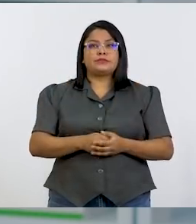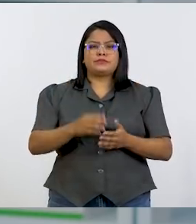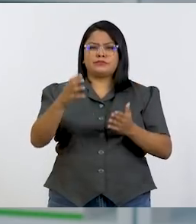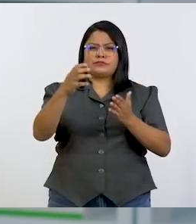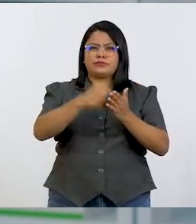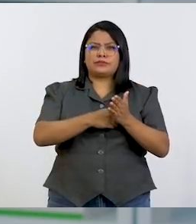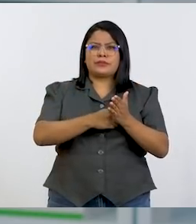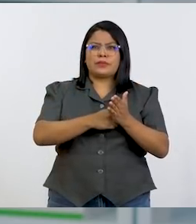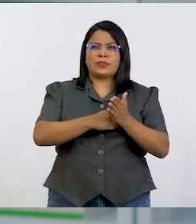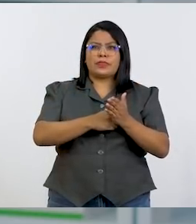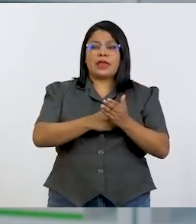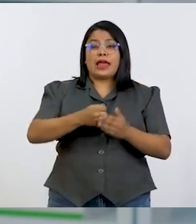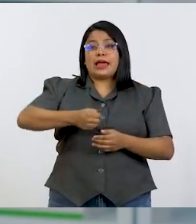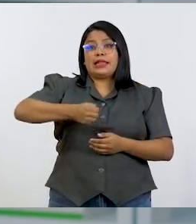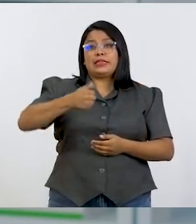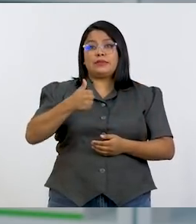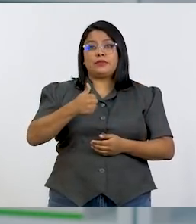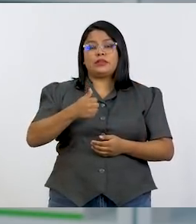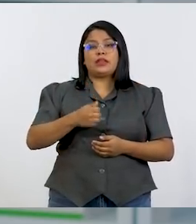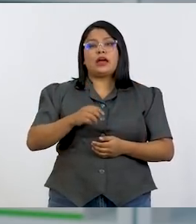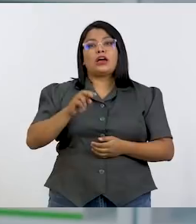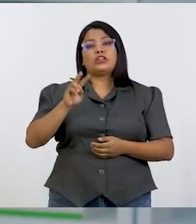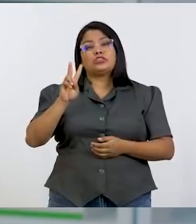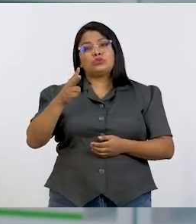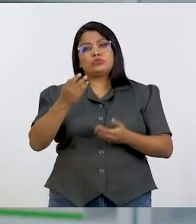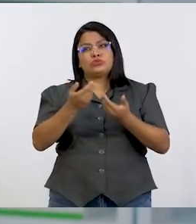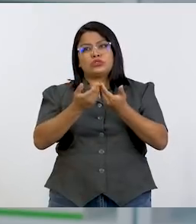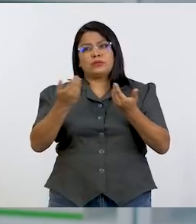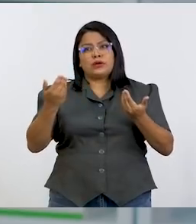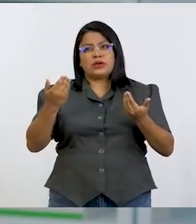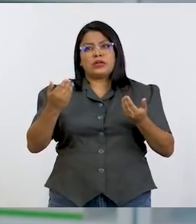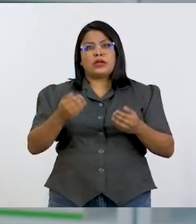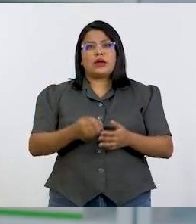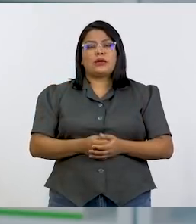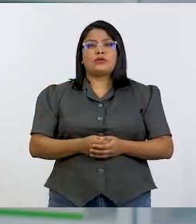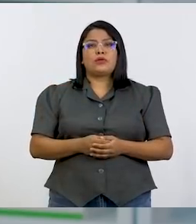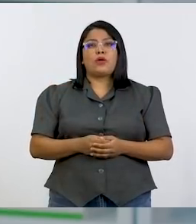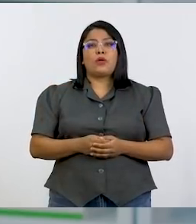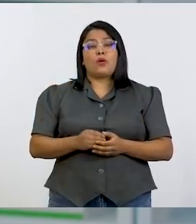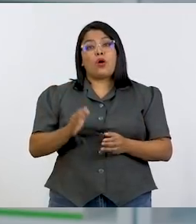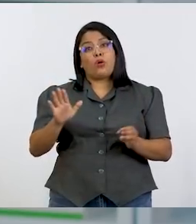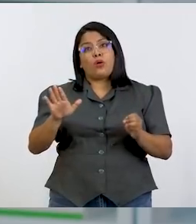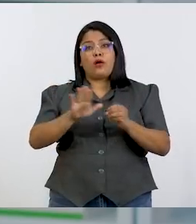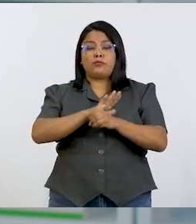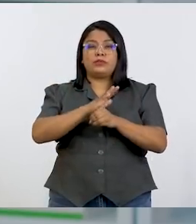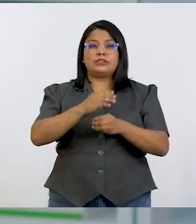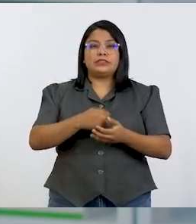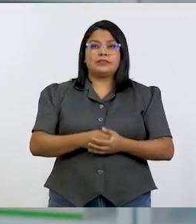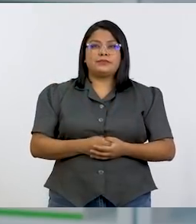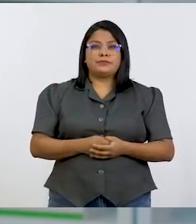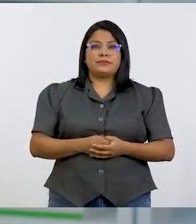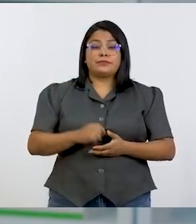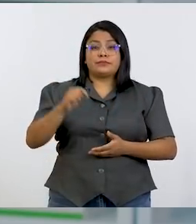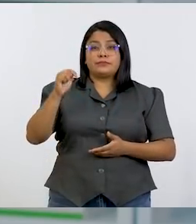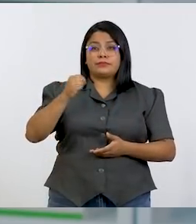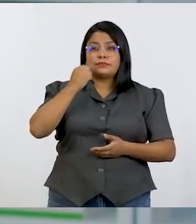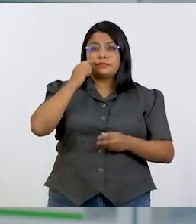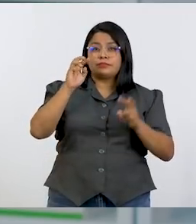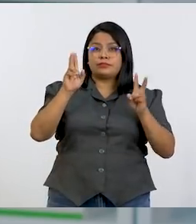comparar. Al sentido de quitar le podemos conocer como eliminar y al de separar también se le conoce como